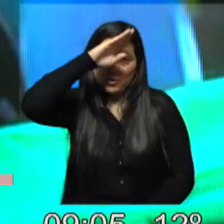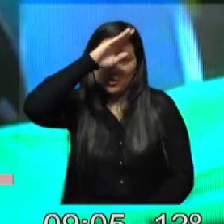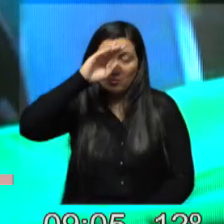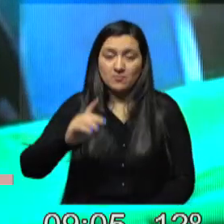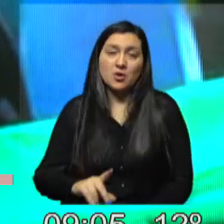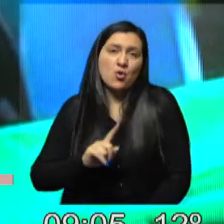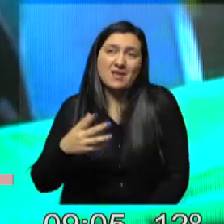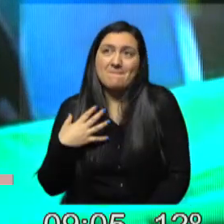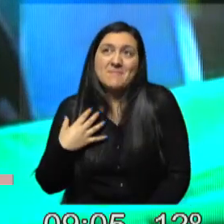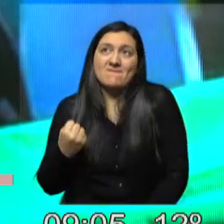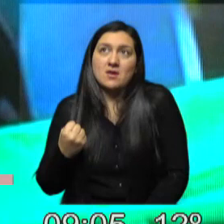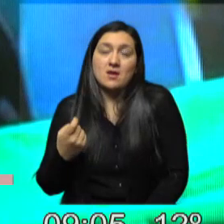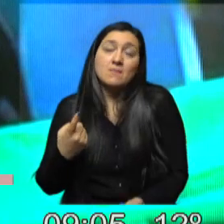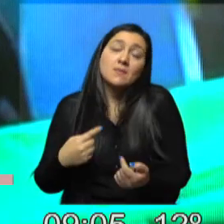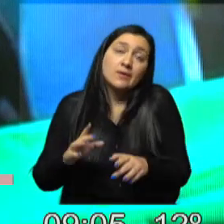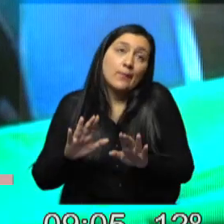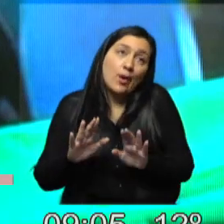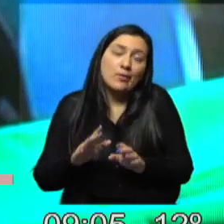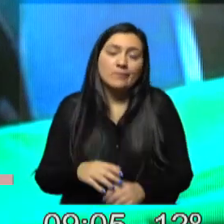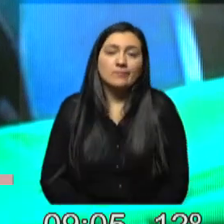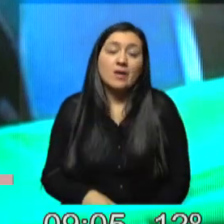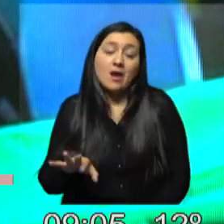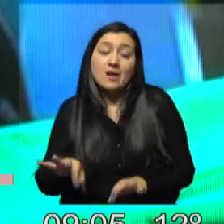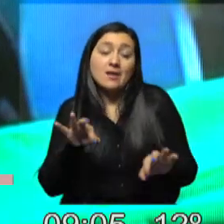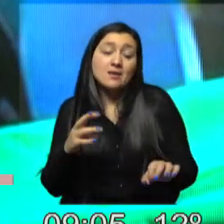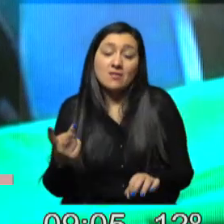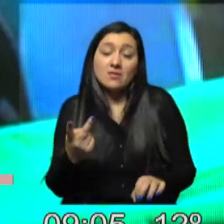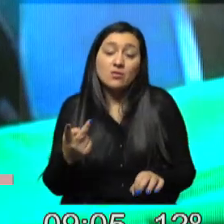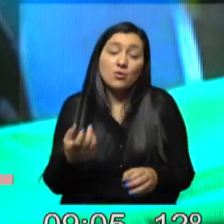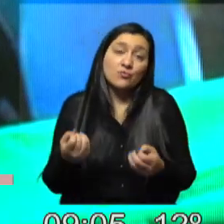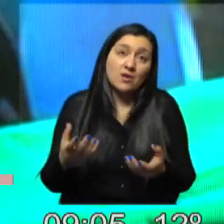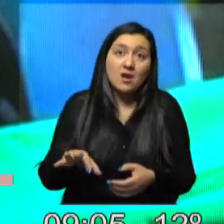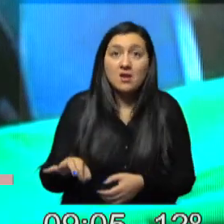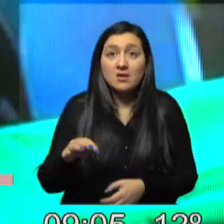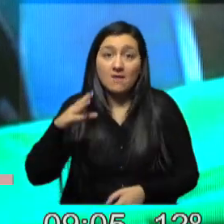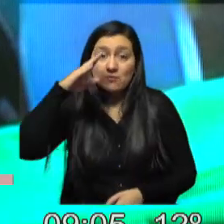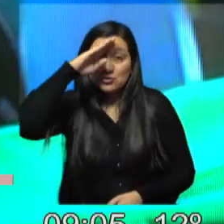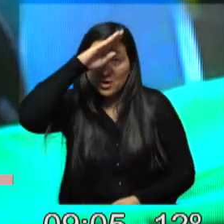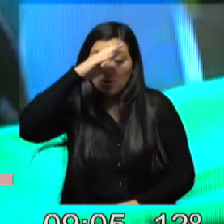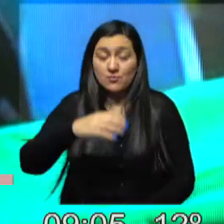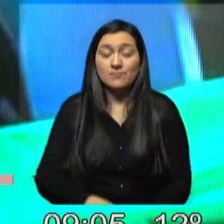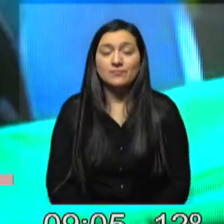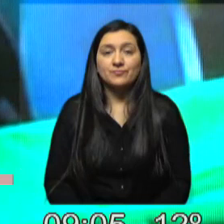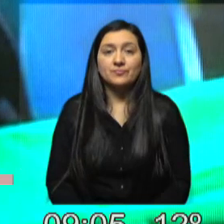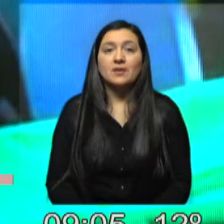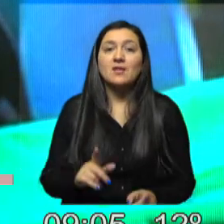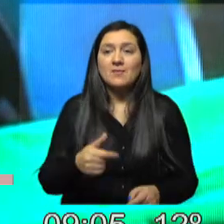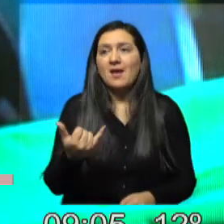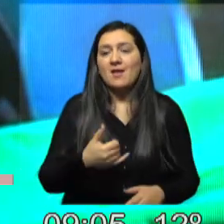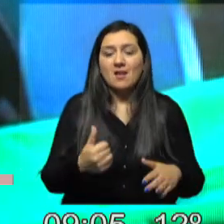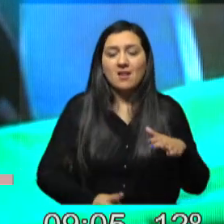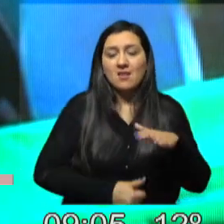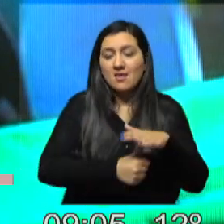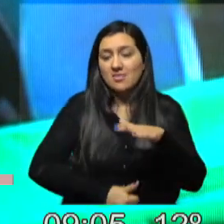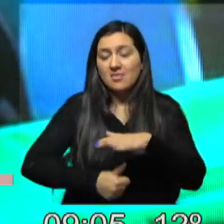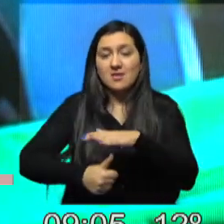voto. Y es un electorado que está consolidado, que tiene líderes presentes en distintos lugares